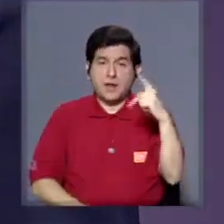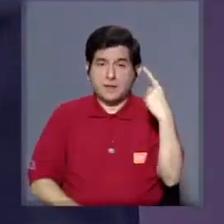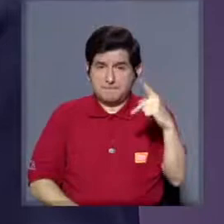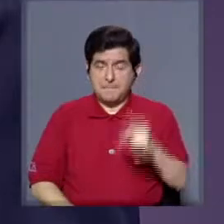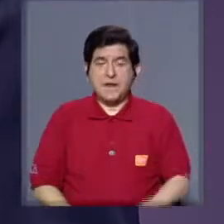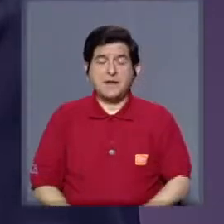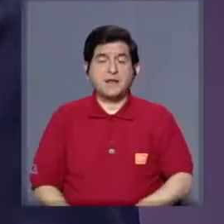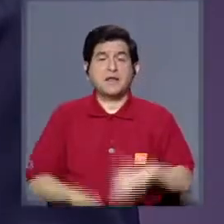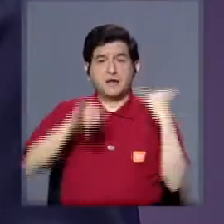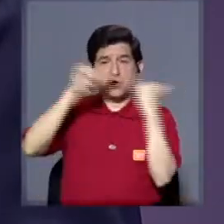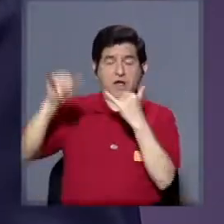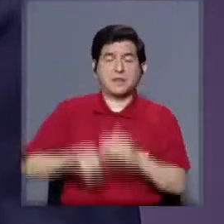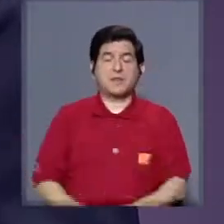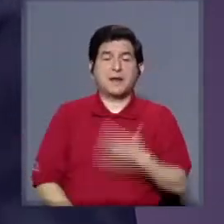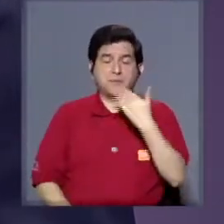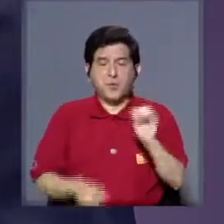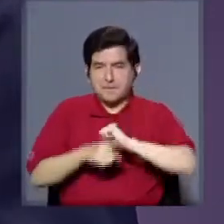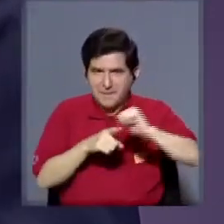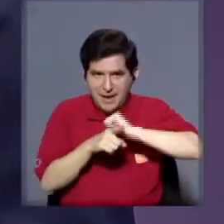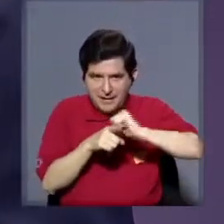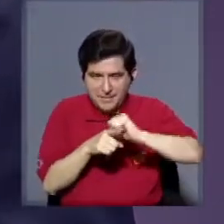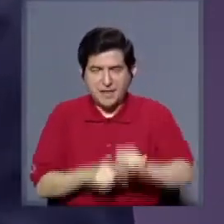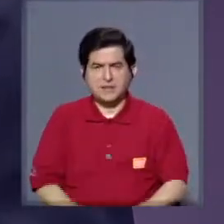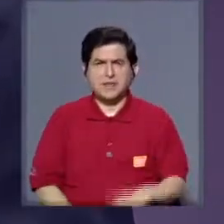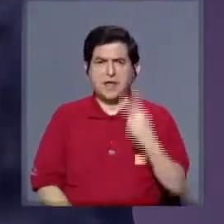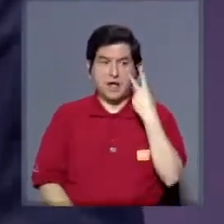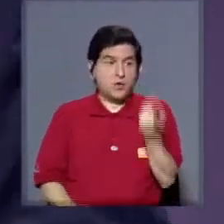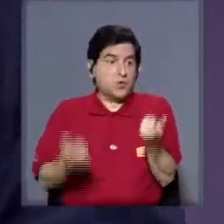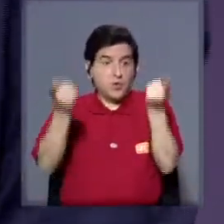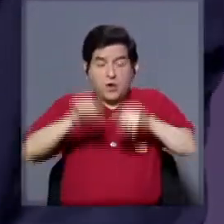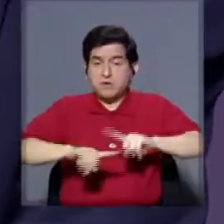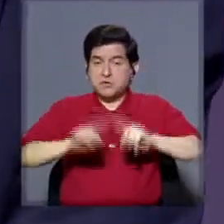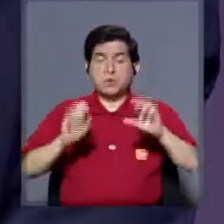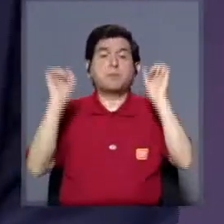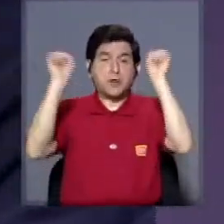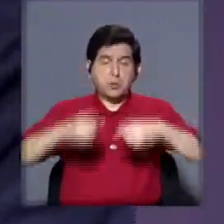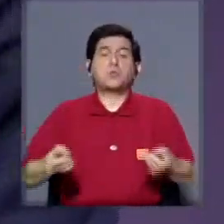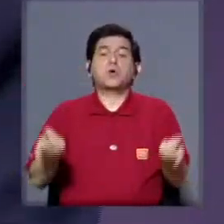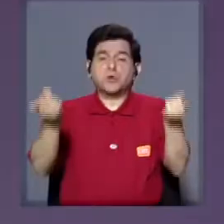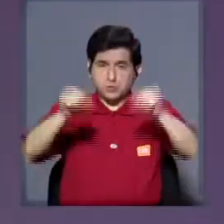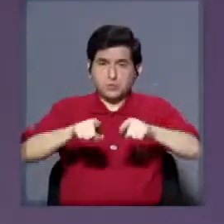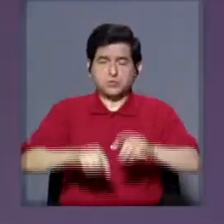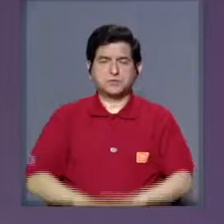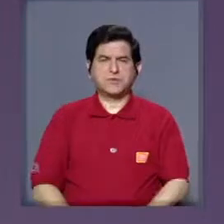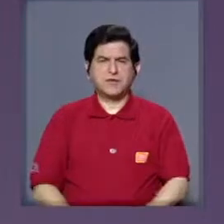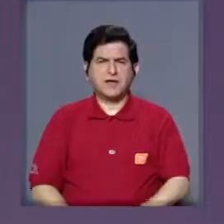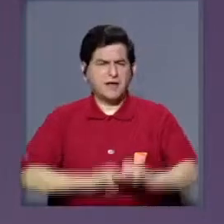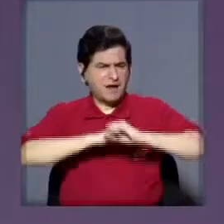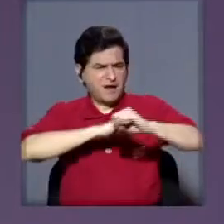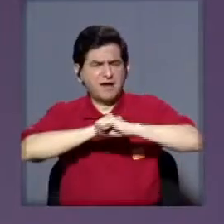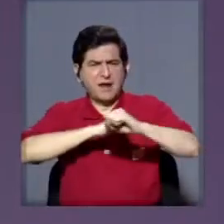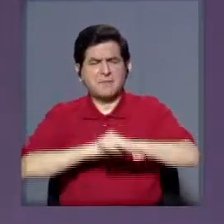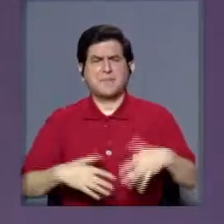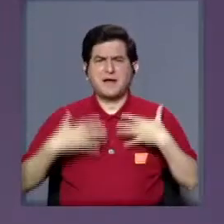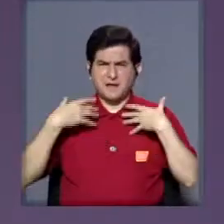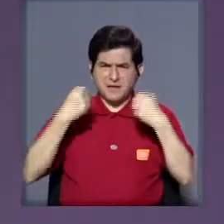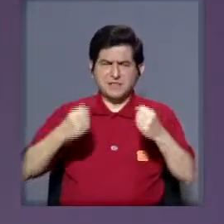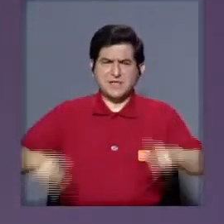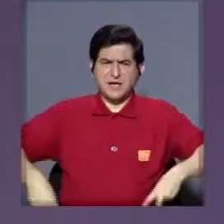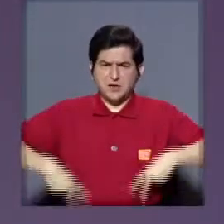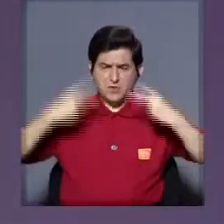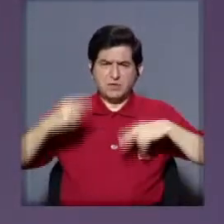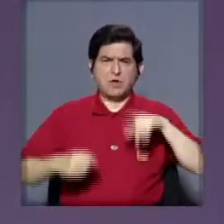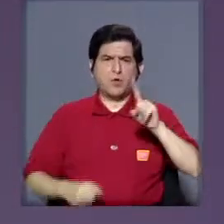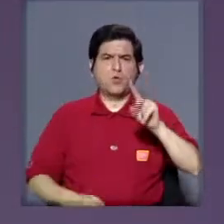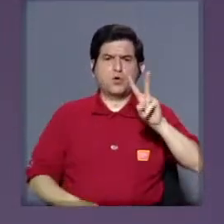una demanda por mal praxis cosa que no he visto pasar pero perfectamente podría ocurrir existe una campaña que se llama salud y vida